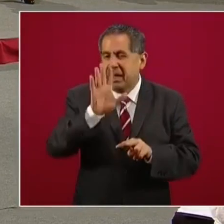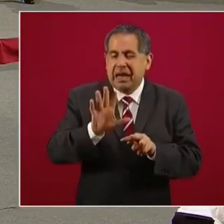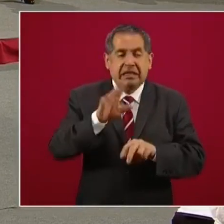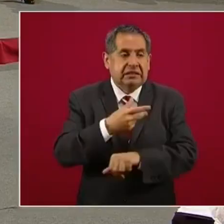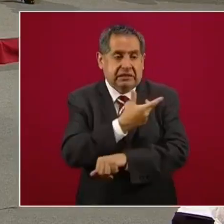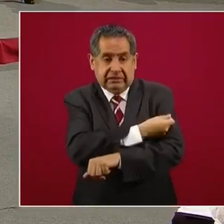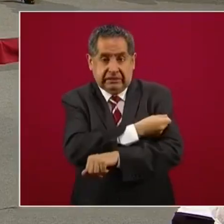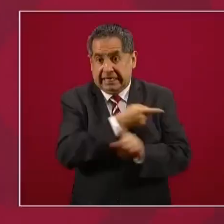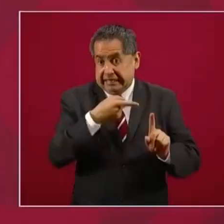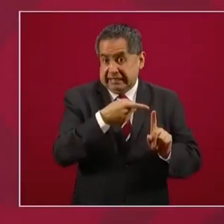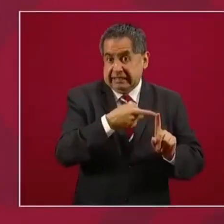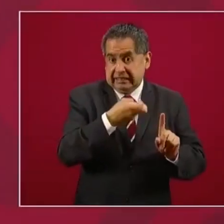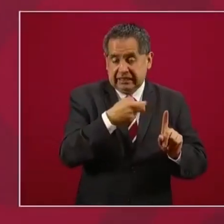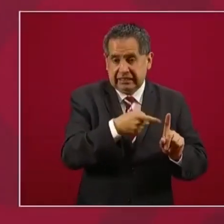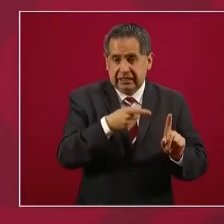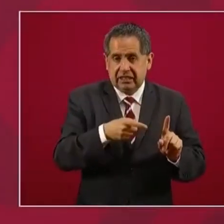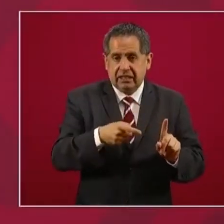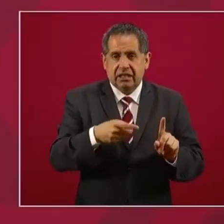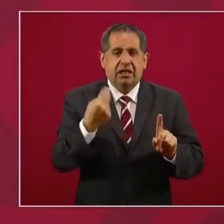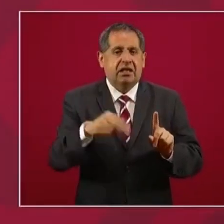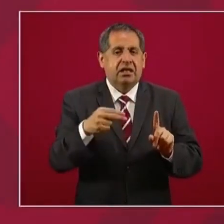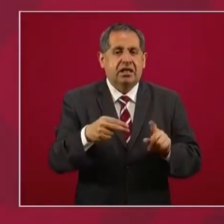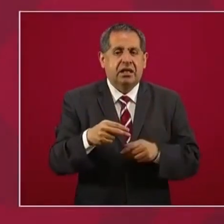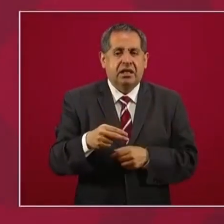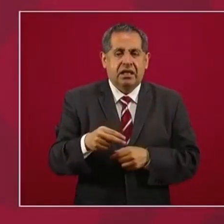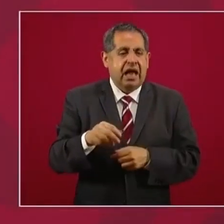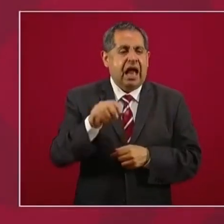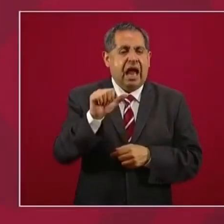en particular, hoy se llama la vacuna